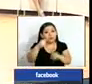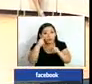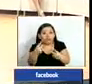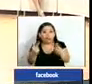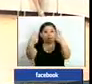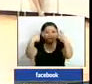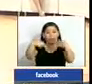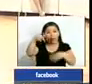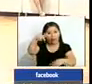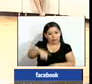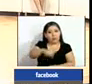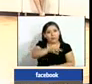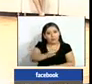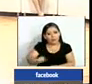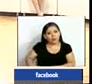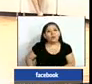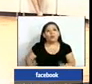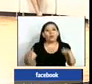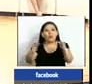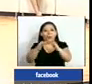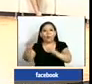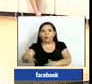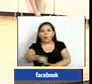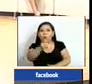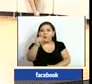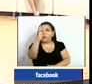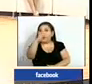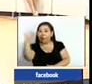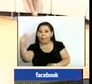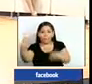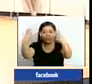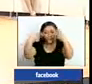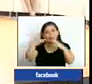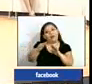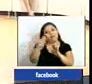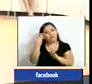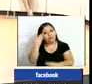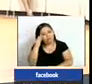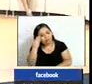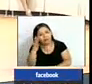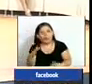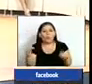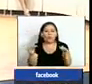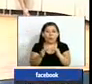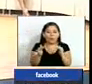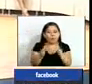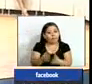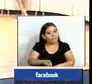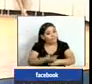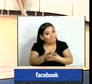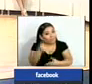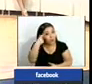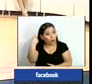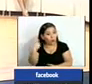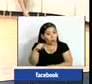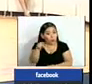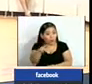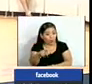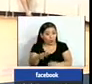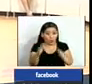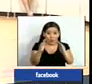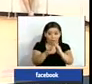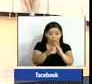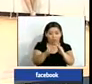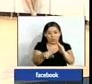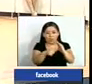tanto aquí dentro de El Salvador como fuera a través de nuestra transmisión en Facebook. No está de más recordarles que si hay en casa alguien que se